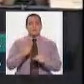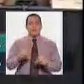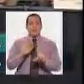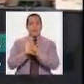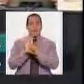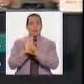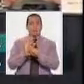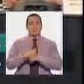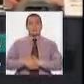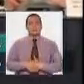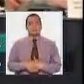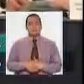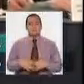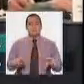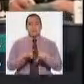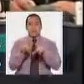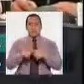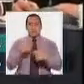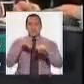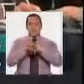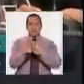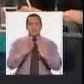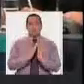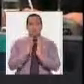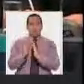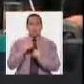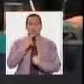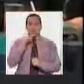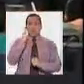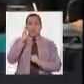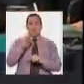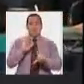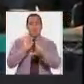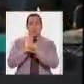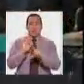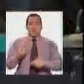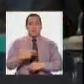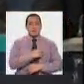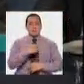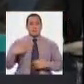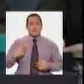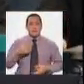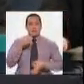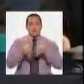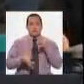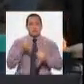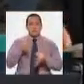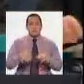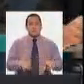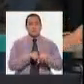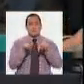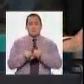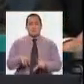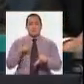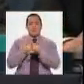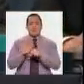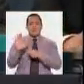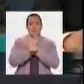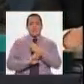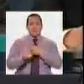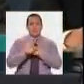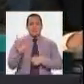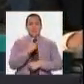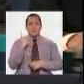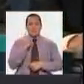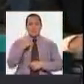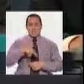absolutamente legal, enmarcada dentro de lo dispuesto por la ley del Ministerio de Justicia y la ley del Sistema de Defensa Jurídica del